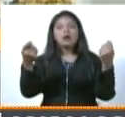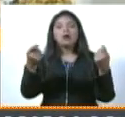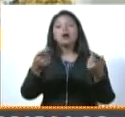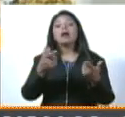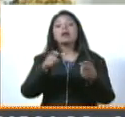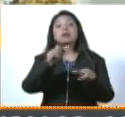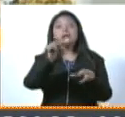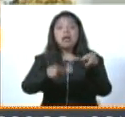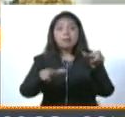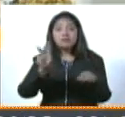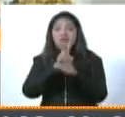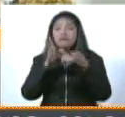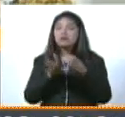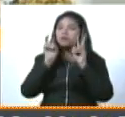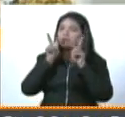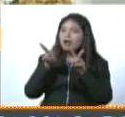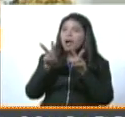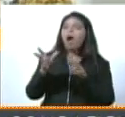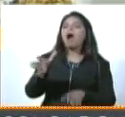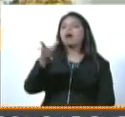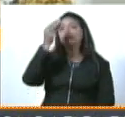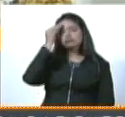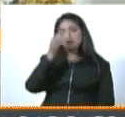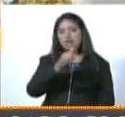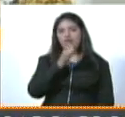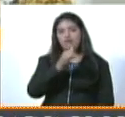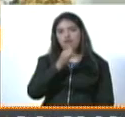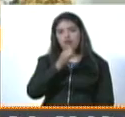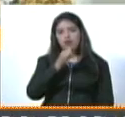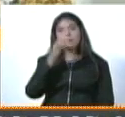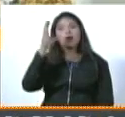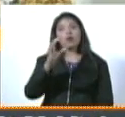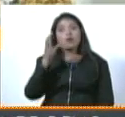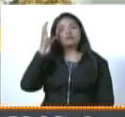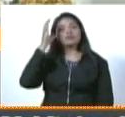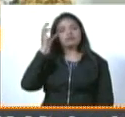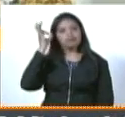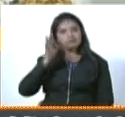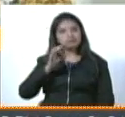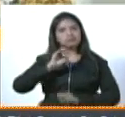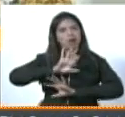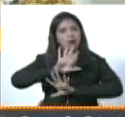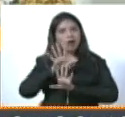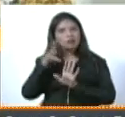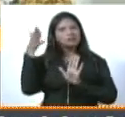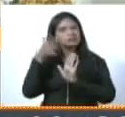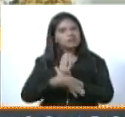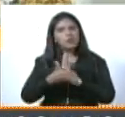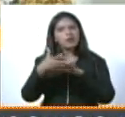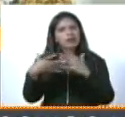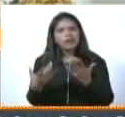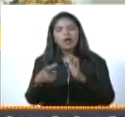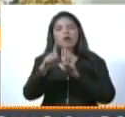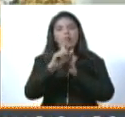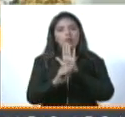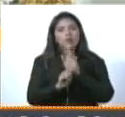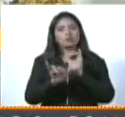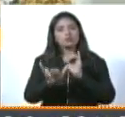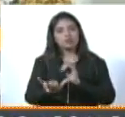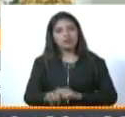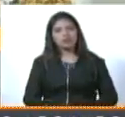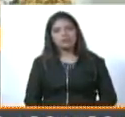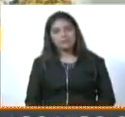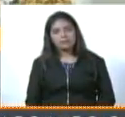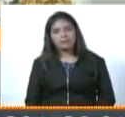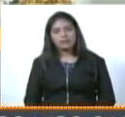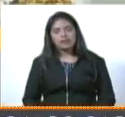y los electores para que se informen conscientemente de lo que es la Asamblea Nacional